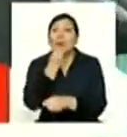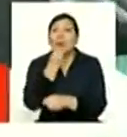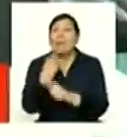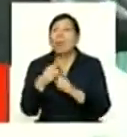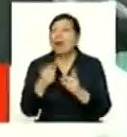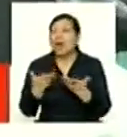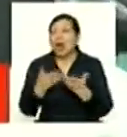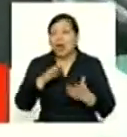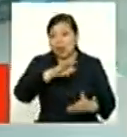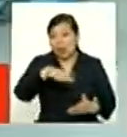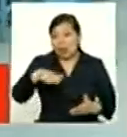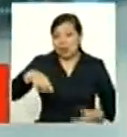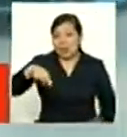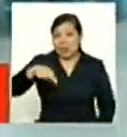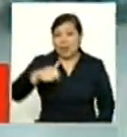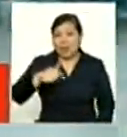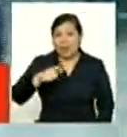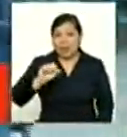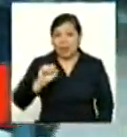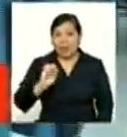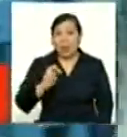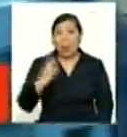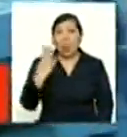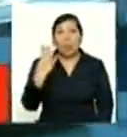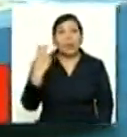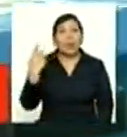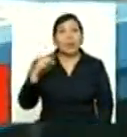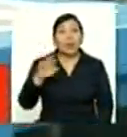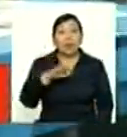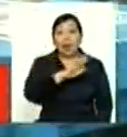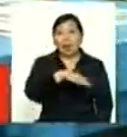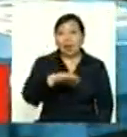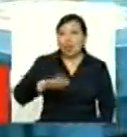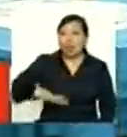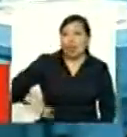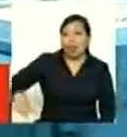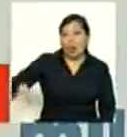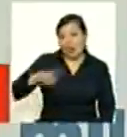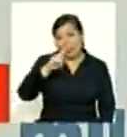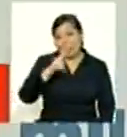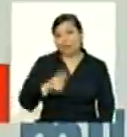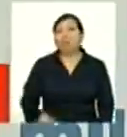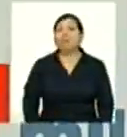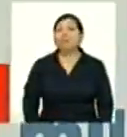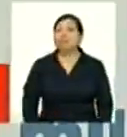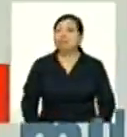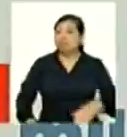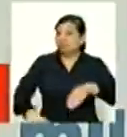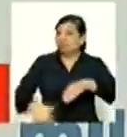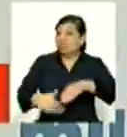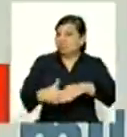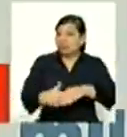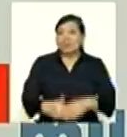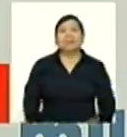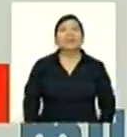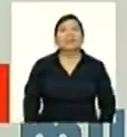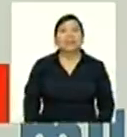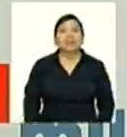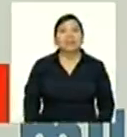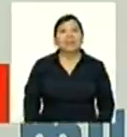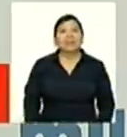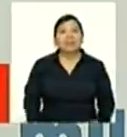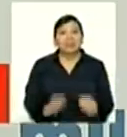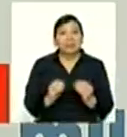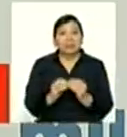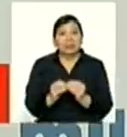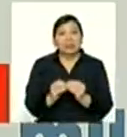Alimentación Escolar, Caliwarma, para más de 4 millones de escolares de todo el país. Este convenio que suscribe Caliwarma